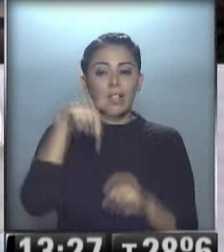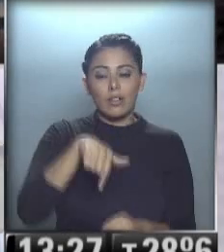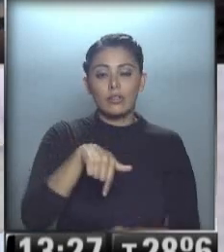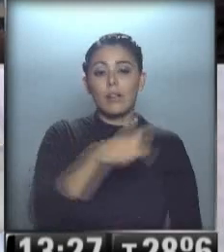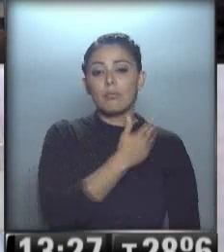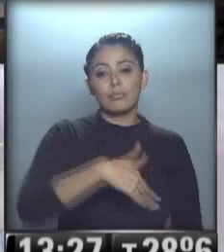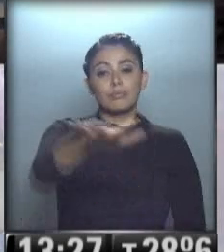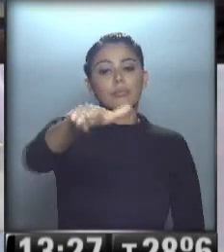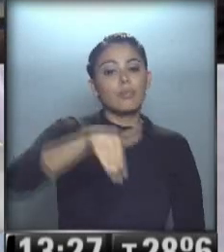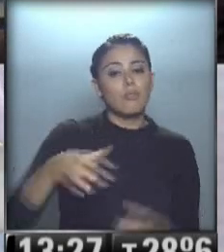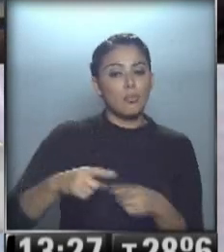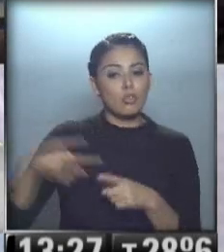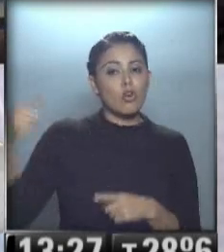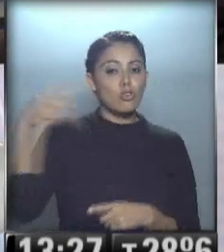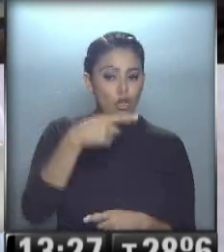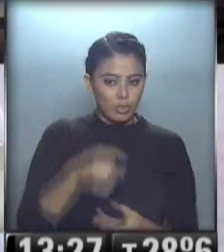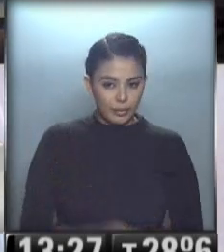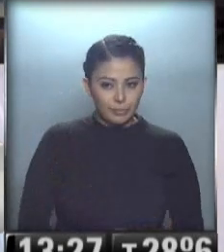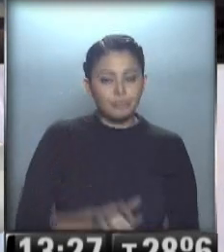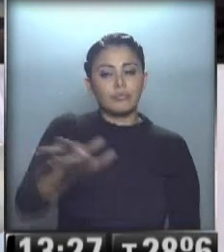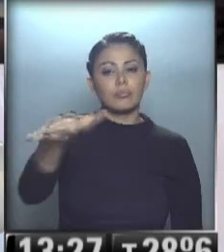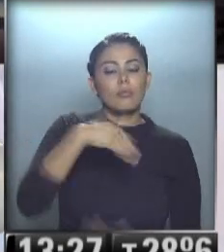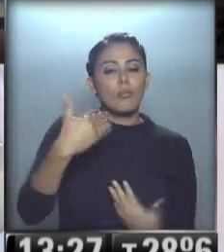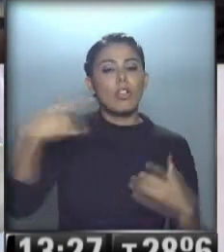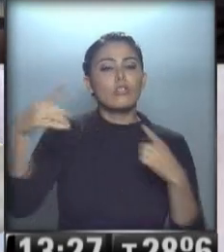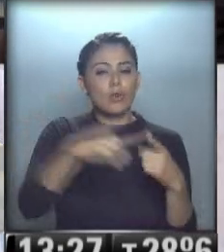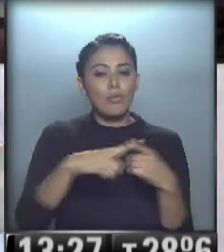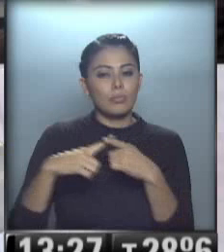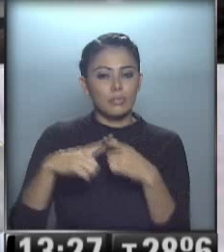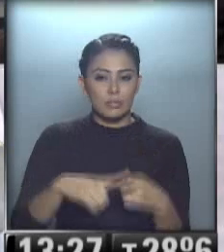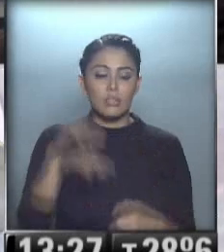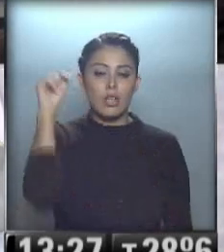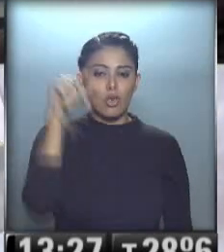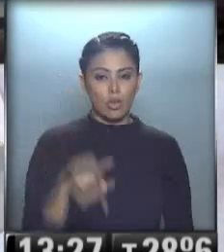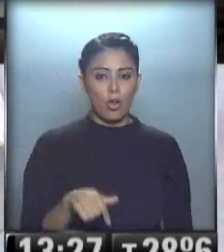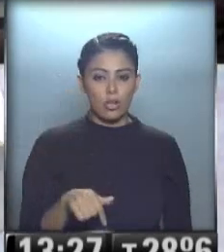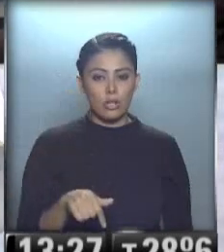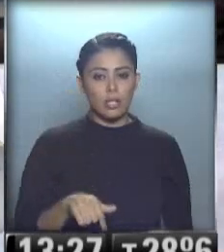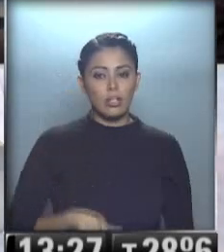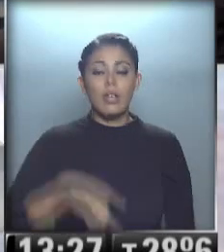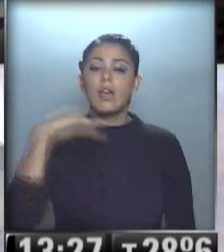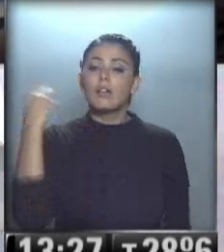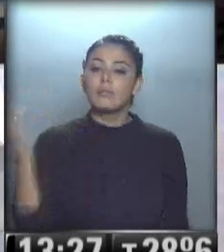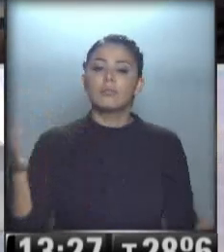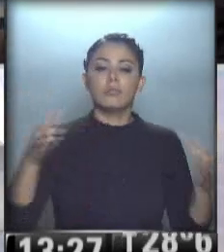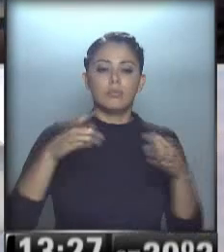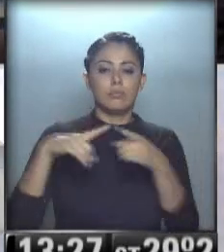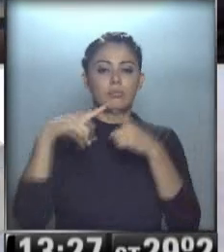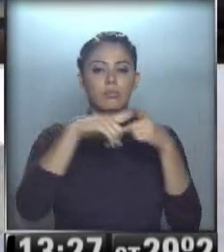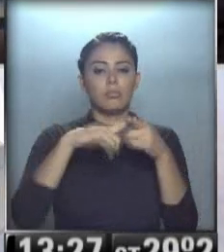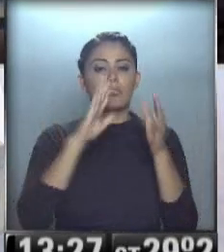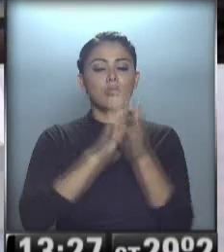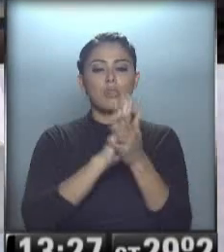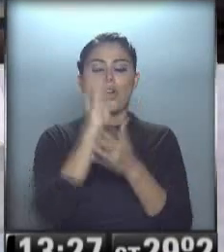llamamiento a la oposición de este llamamiento al diálogo en lo que hoy va a ser la confederación general de